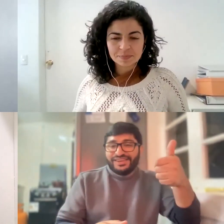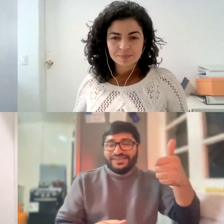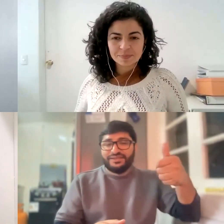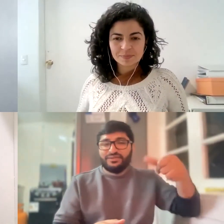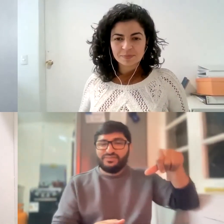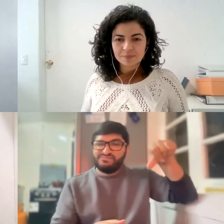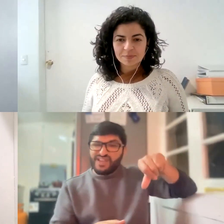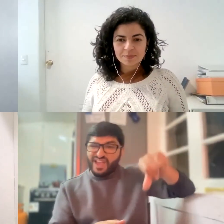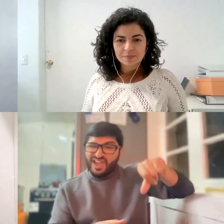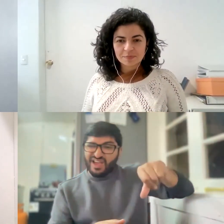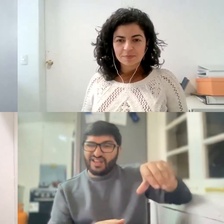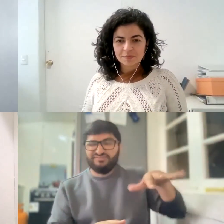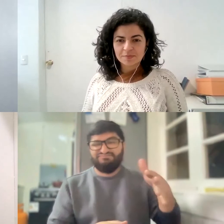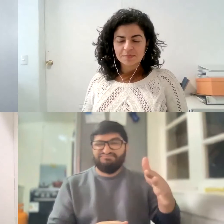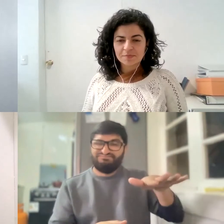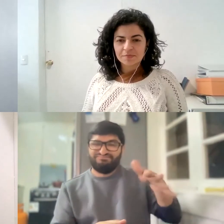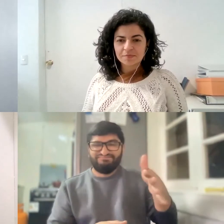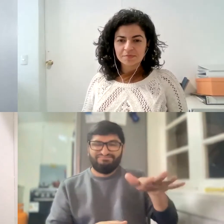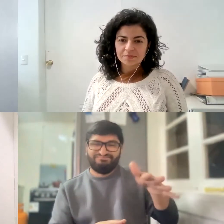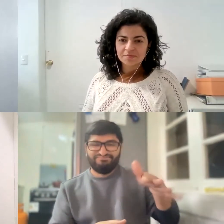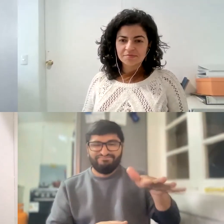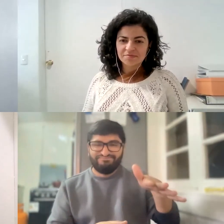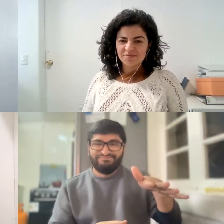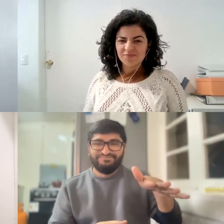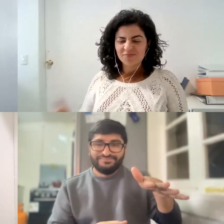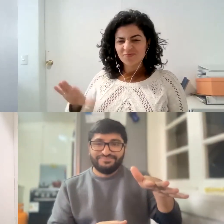qué? Bien, la respuesta. Mal.